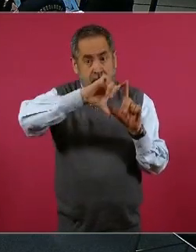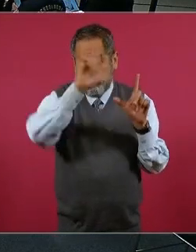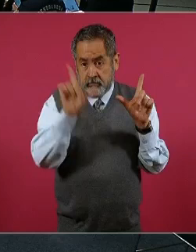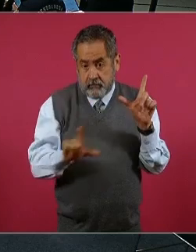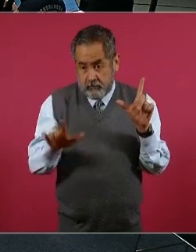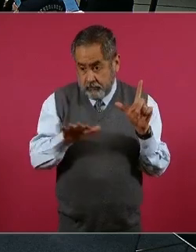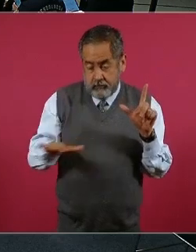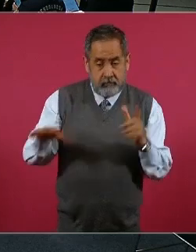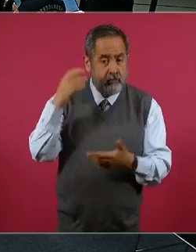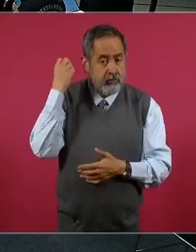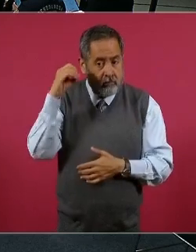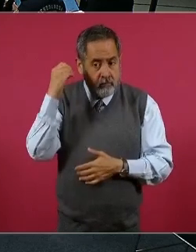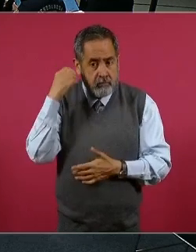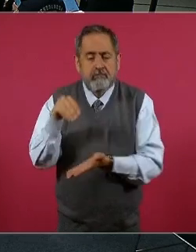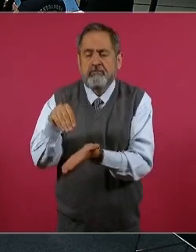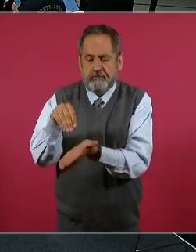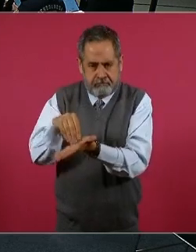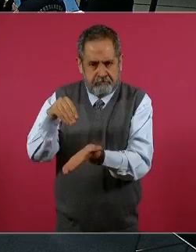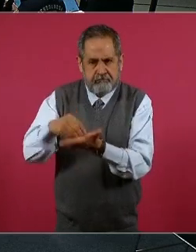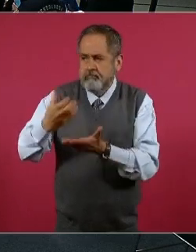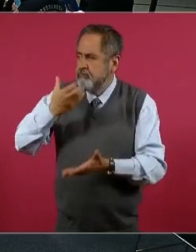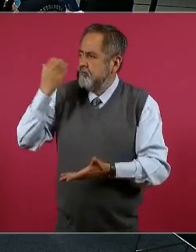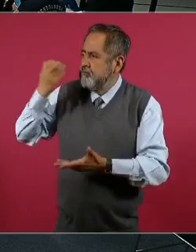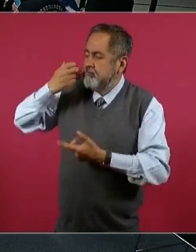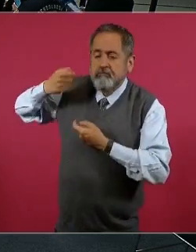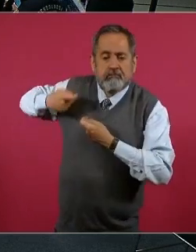República que conserva